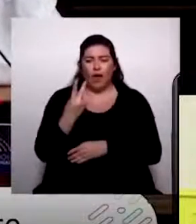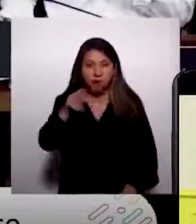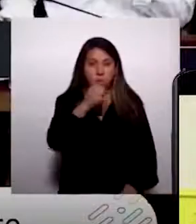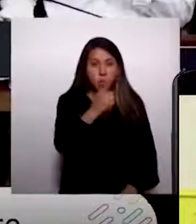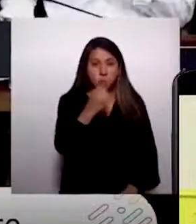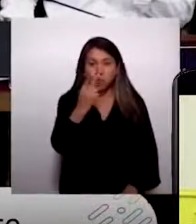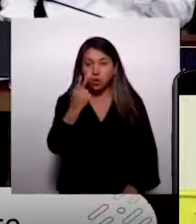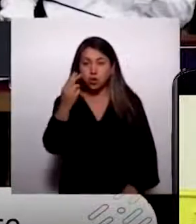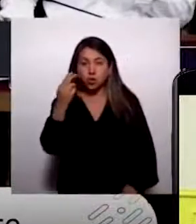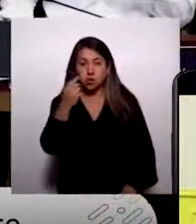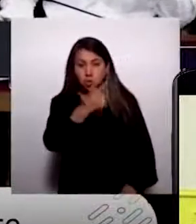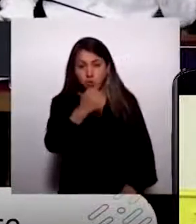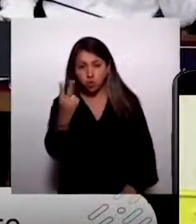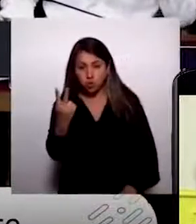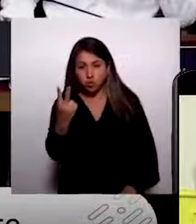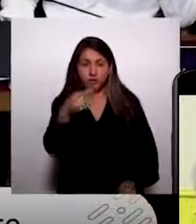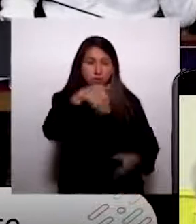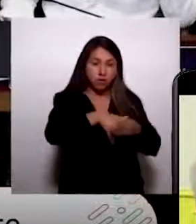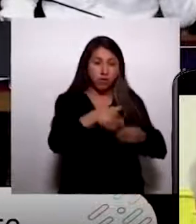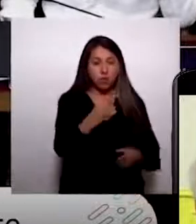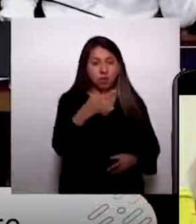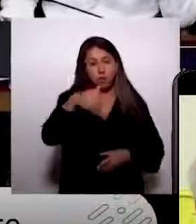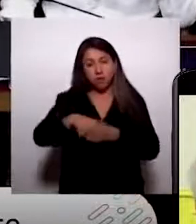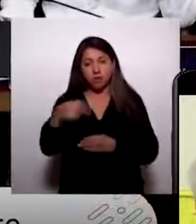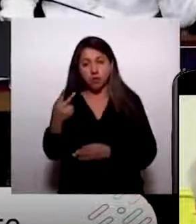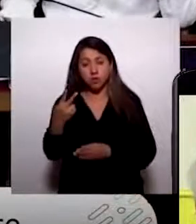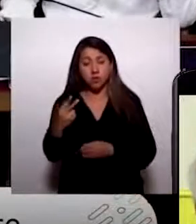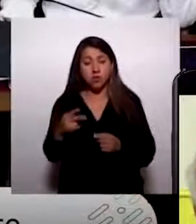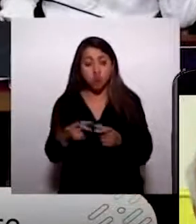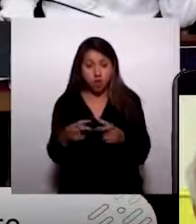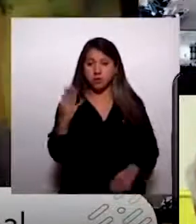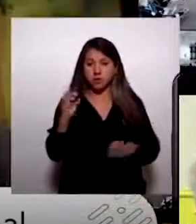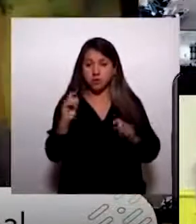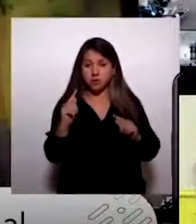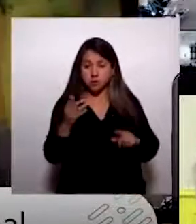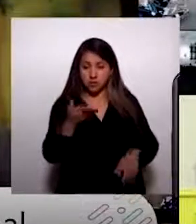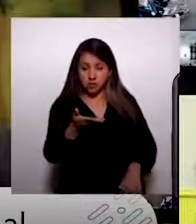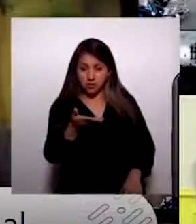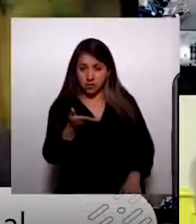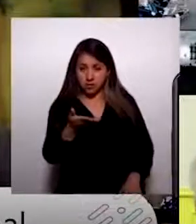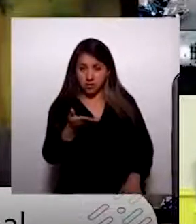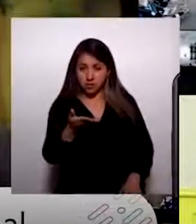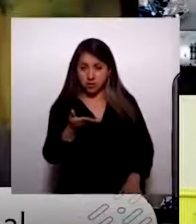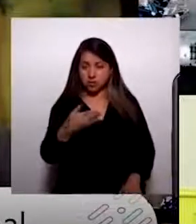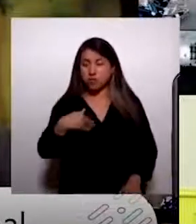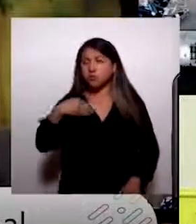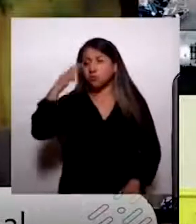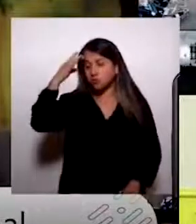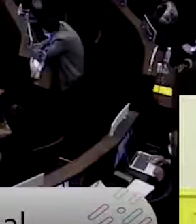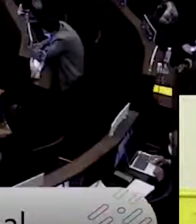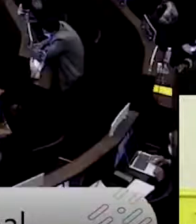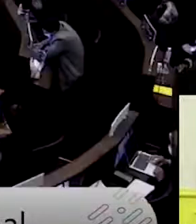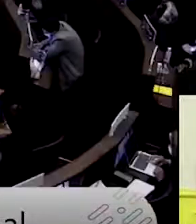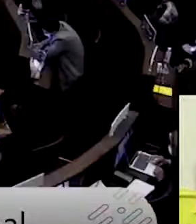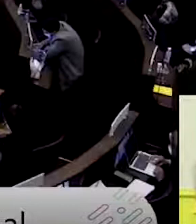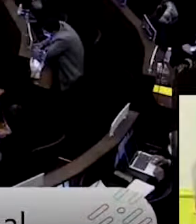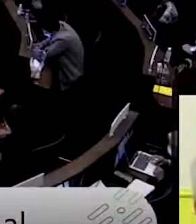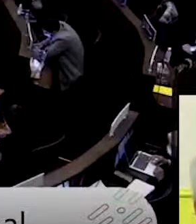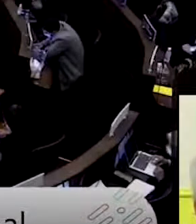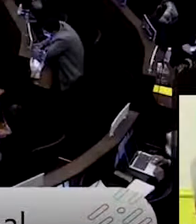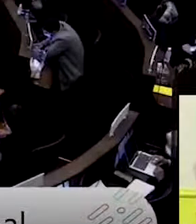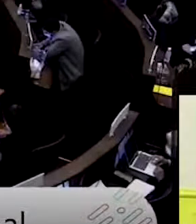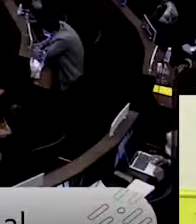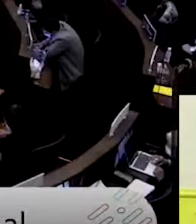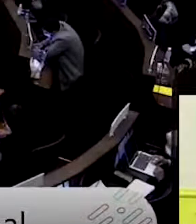que el espectáculo soberano que han estado dando al país y al extranjero ha sido realmente de mayor cuantía. Yo le hago una sola